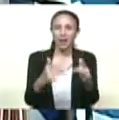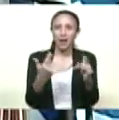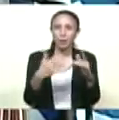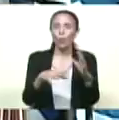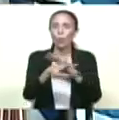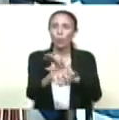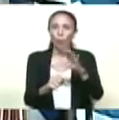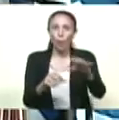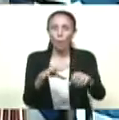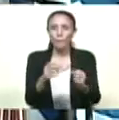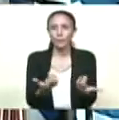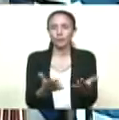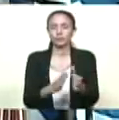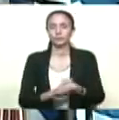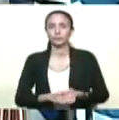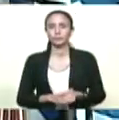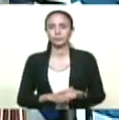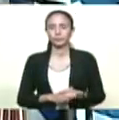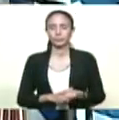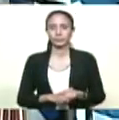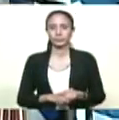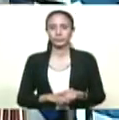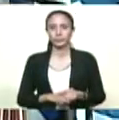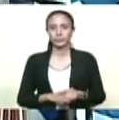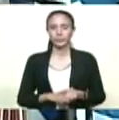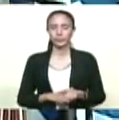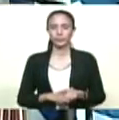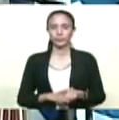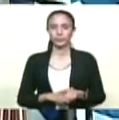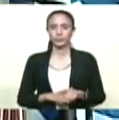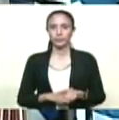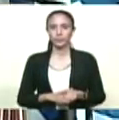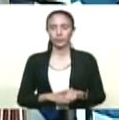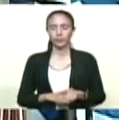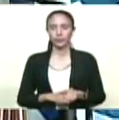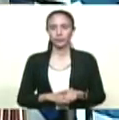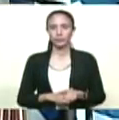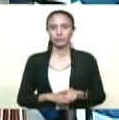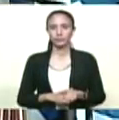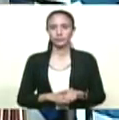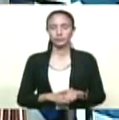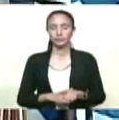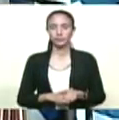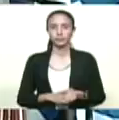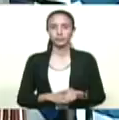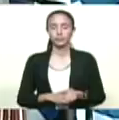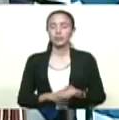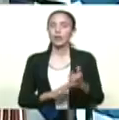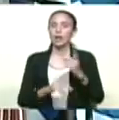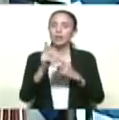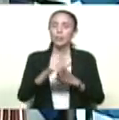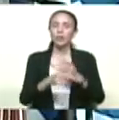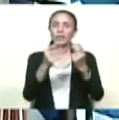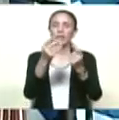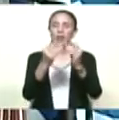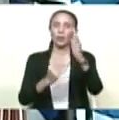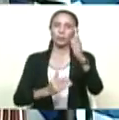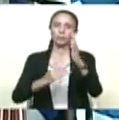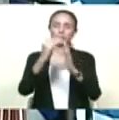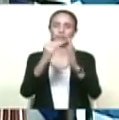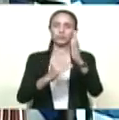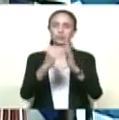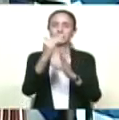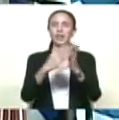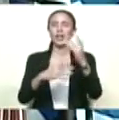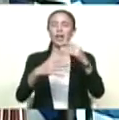francisco jiménez usted y quien fuera presidente de bariven alteración de cifra de producción en pedevesa